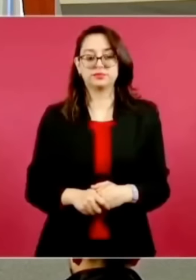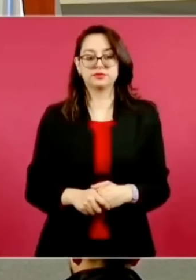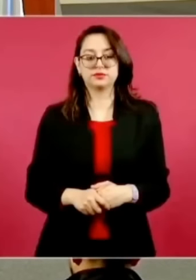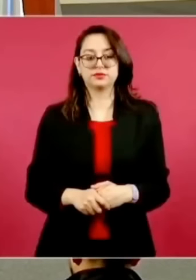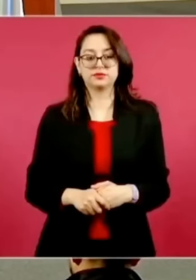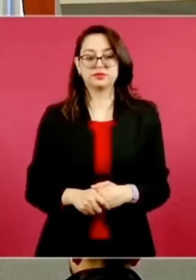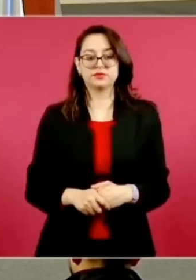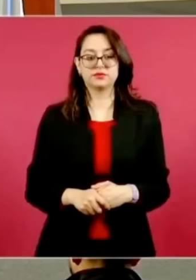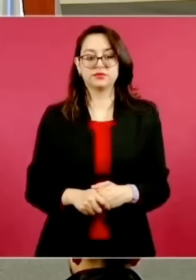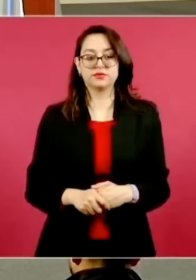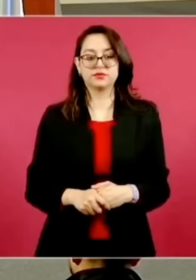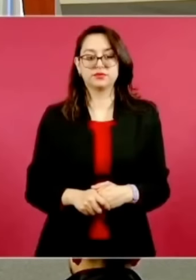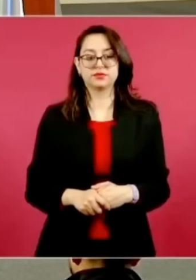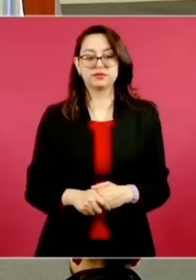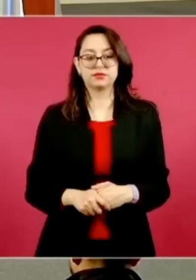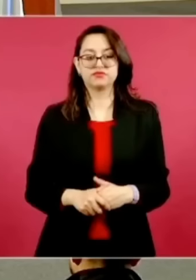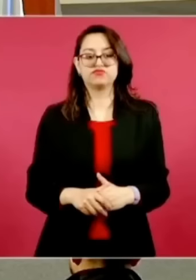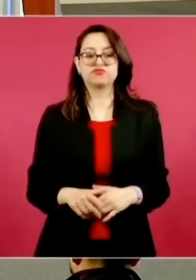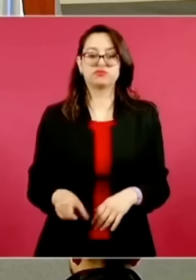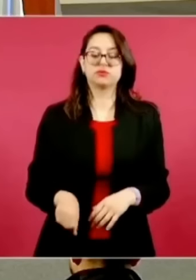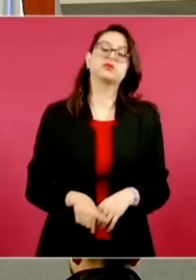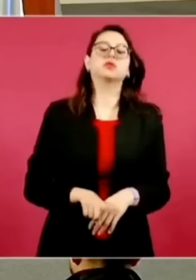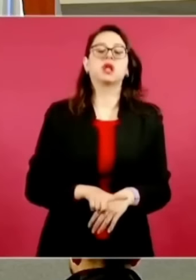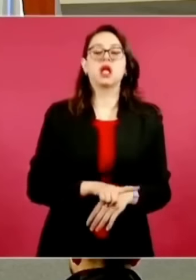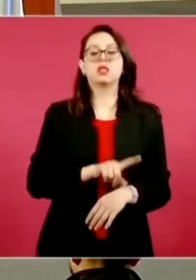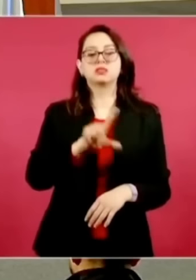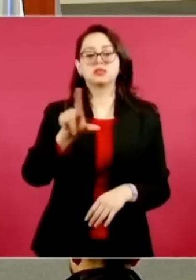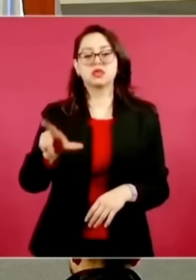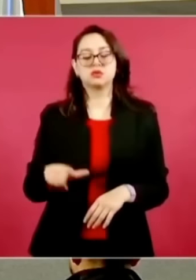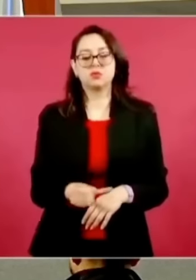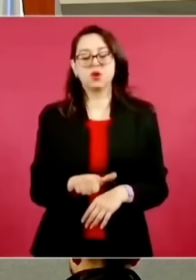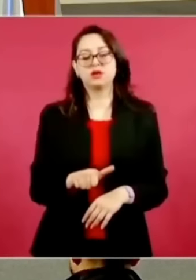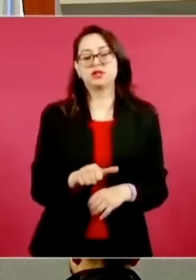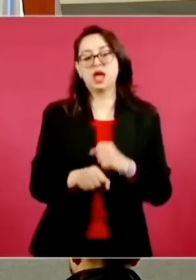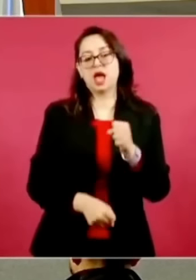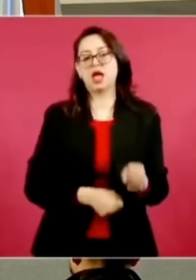A ver, este es ya 93, casi todo el sexenio, ¿no?